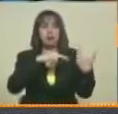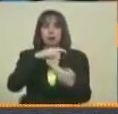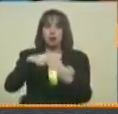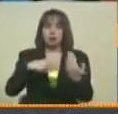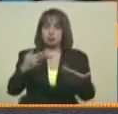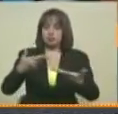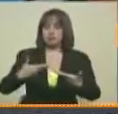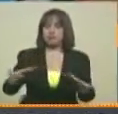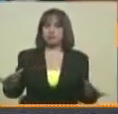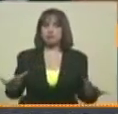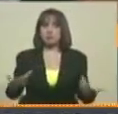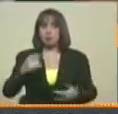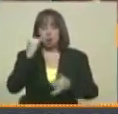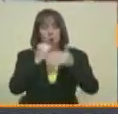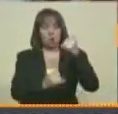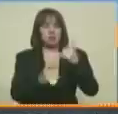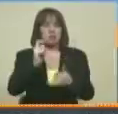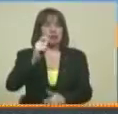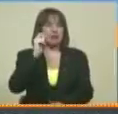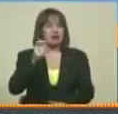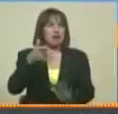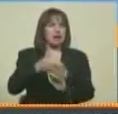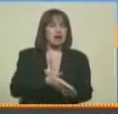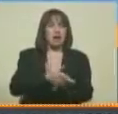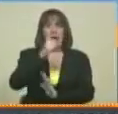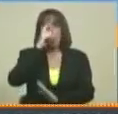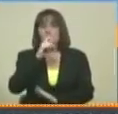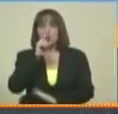La última gran tarea que yo le di en el año